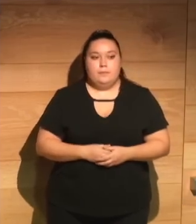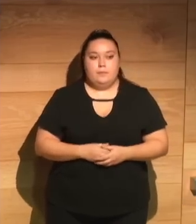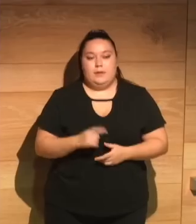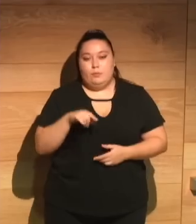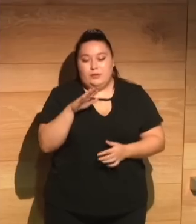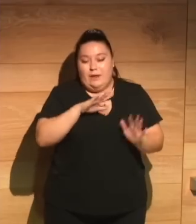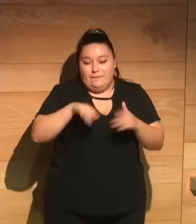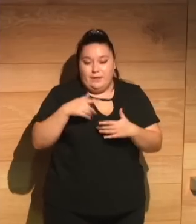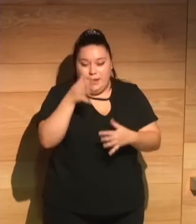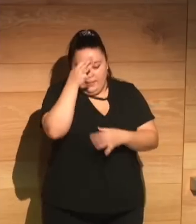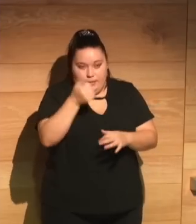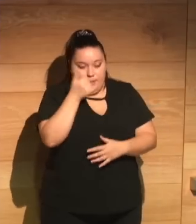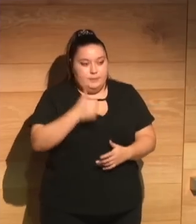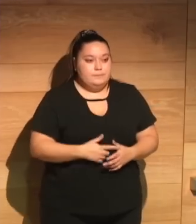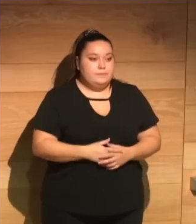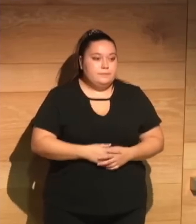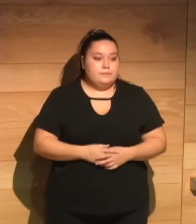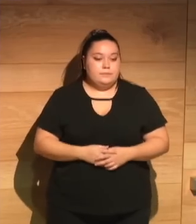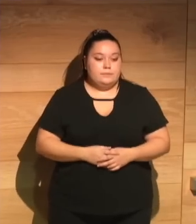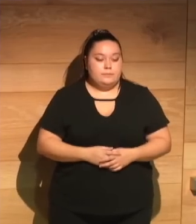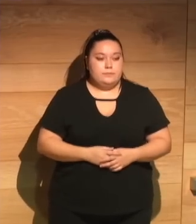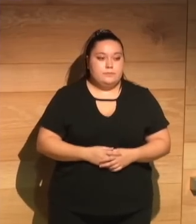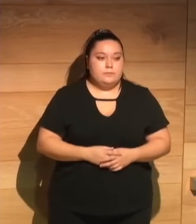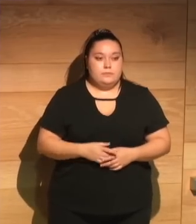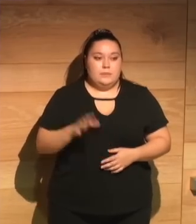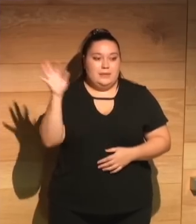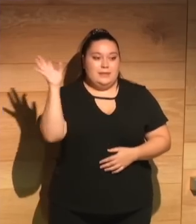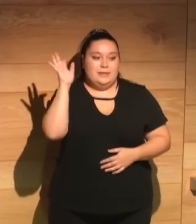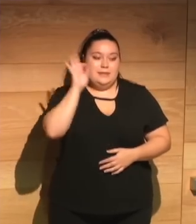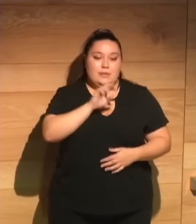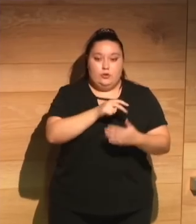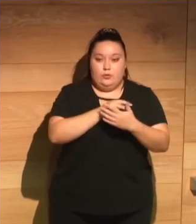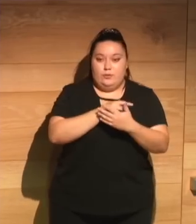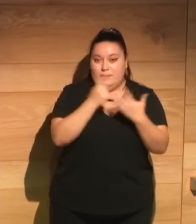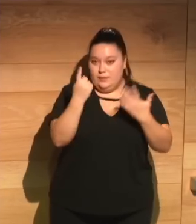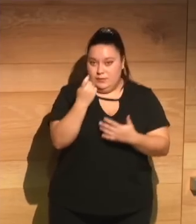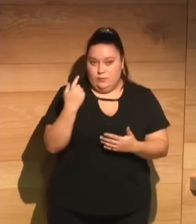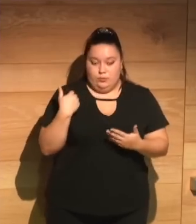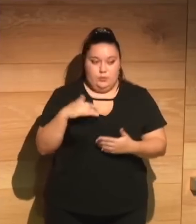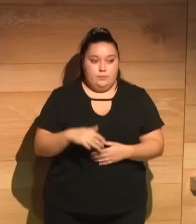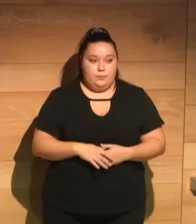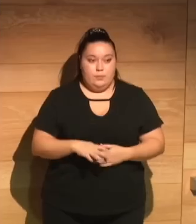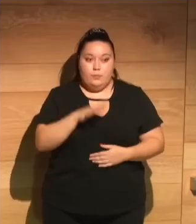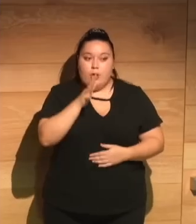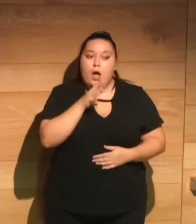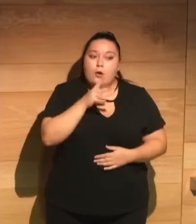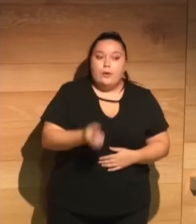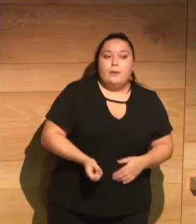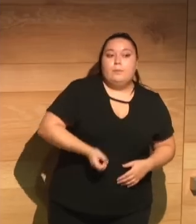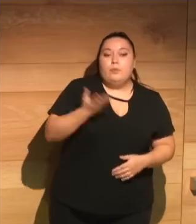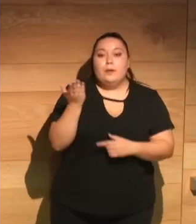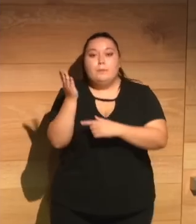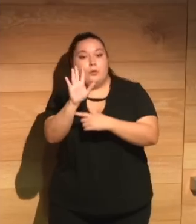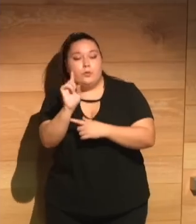detalles. Pero nos tenemos que ir ya al siglo XVI, porque ahora hay otro impulso, que ya no es el de la